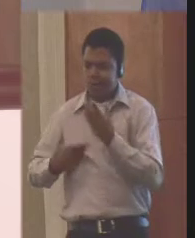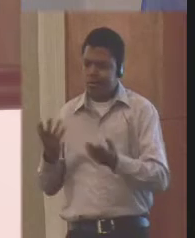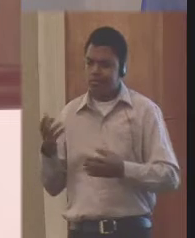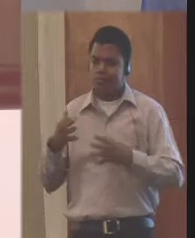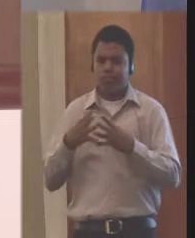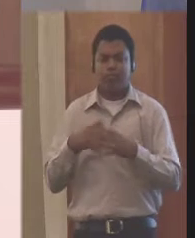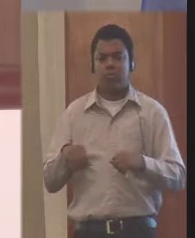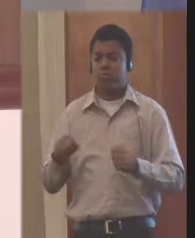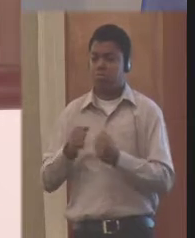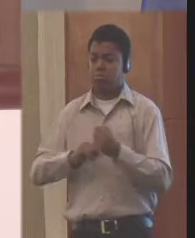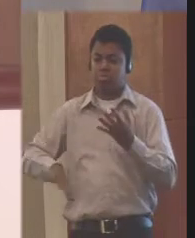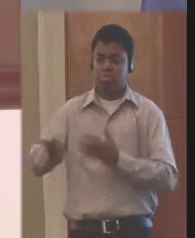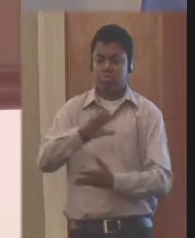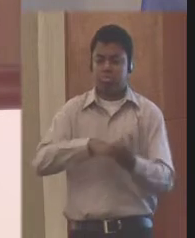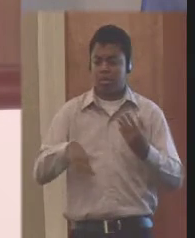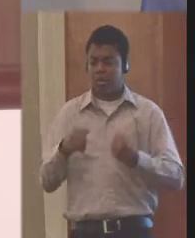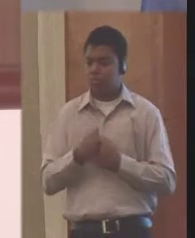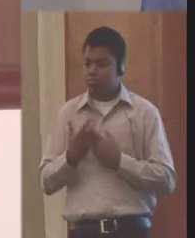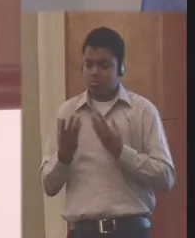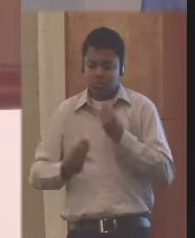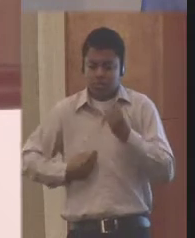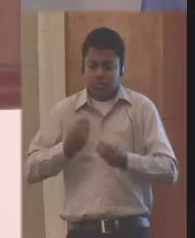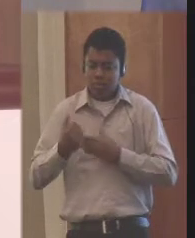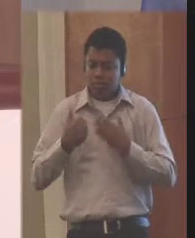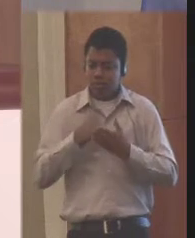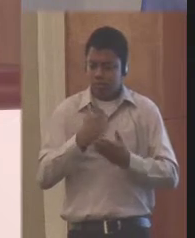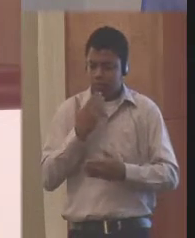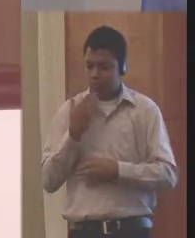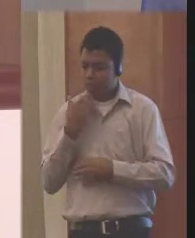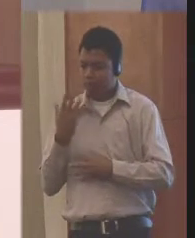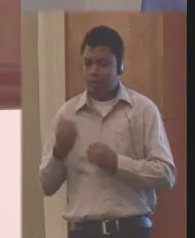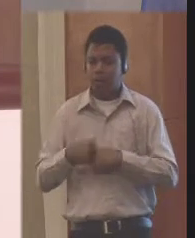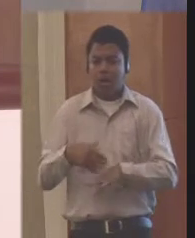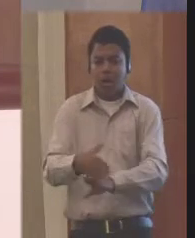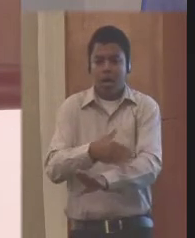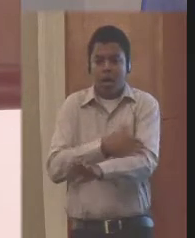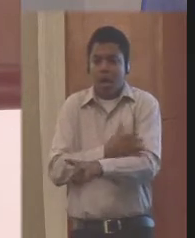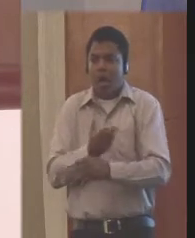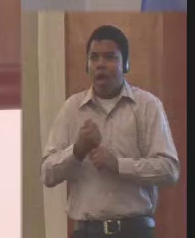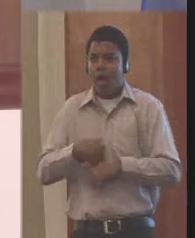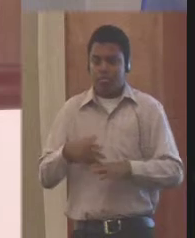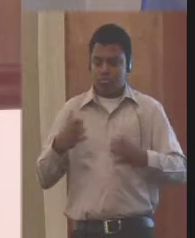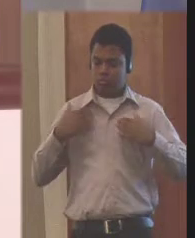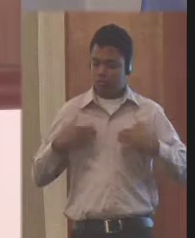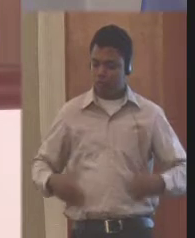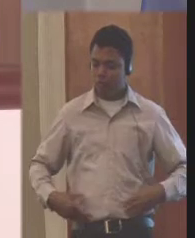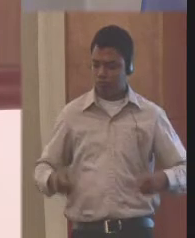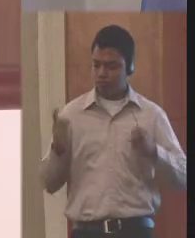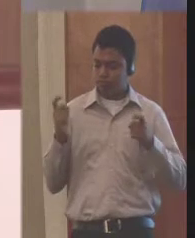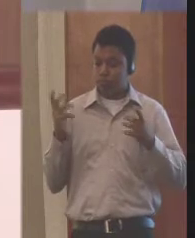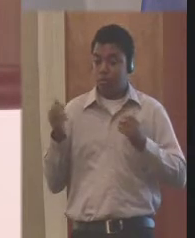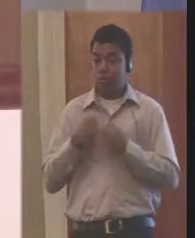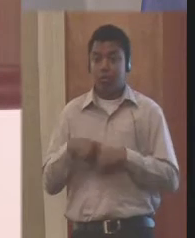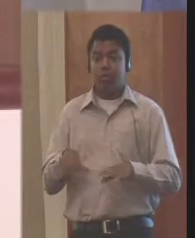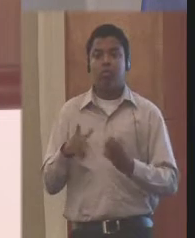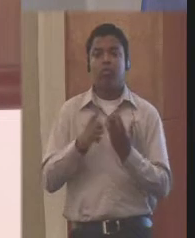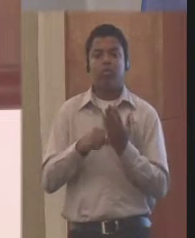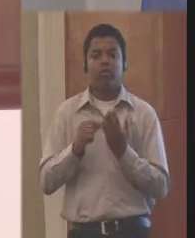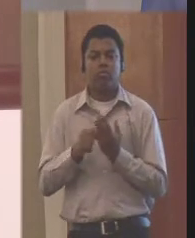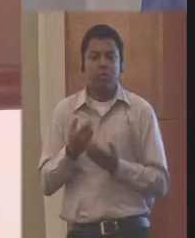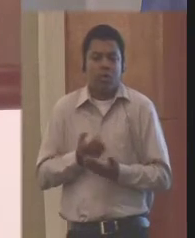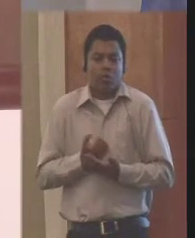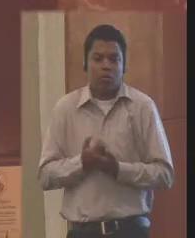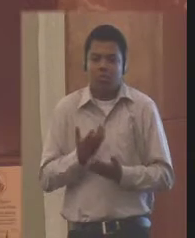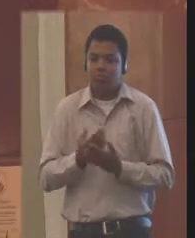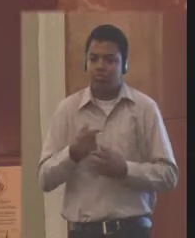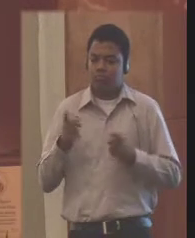para terminar y concluyo acá, lo que quería mostrarles en tan poco tiempo, porque podemos hablar de esto por horas, es que el sector privado está